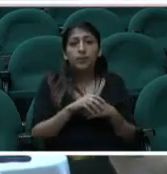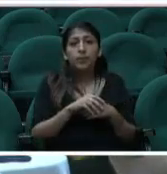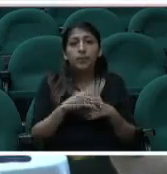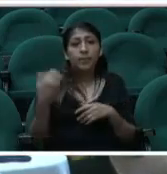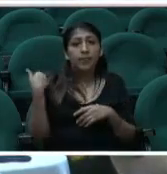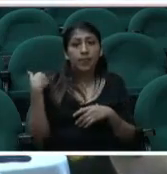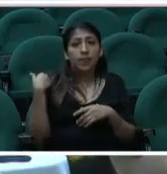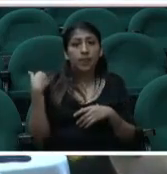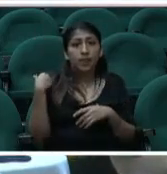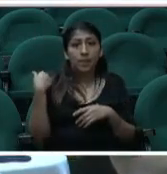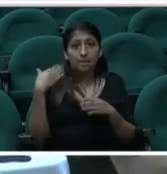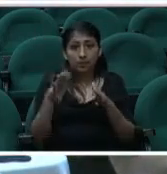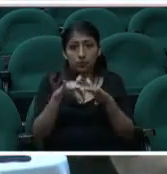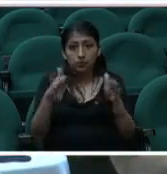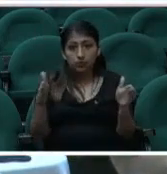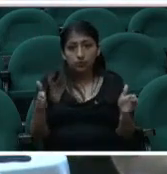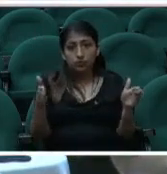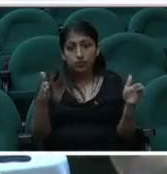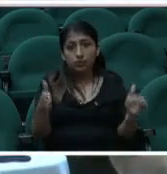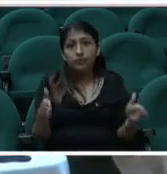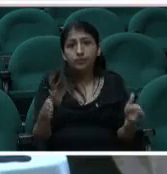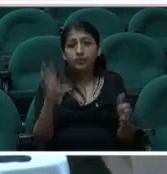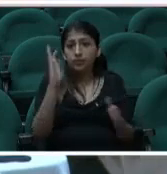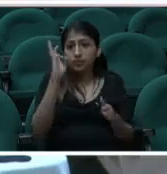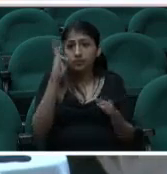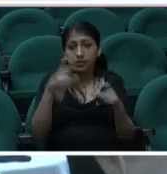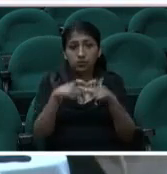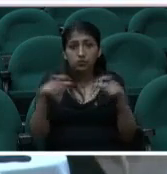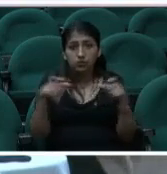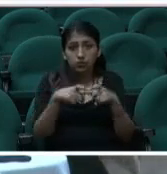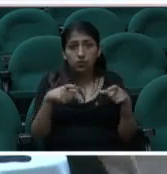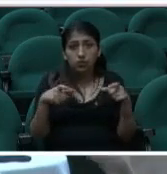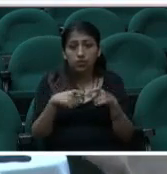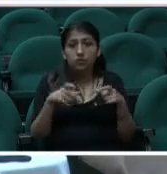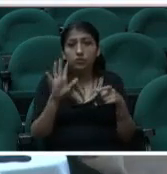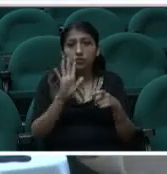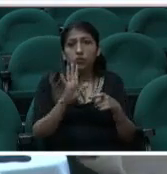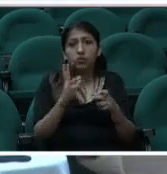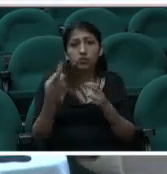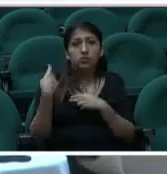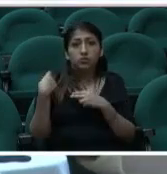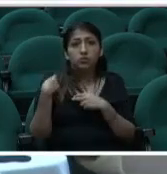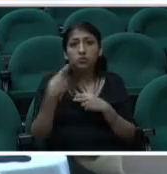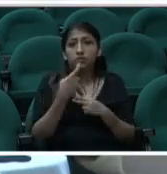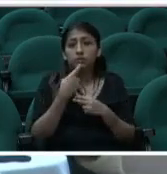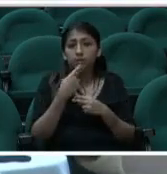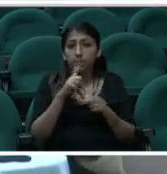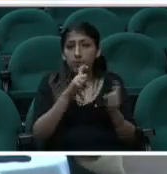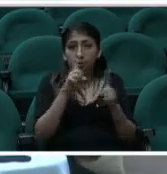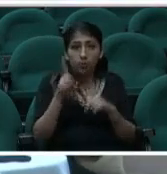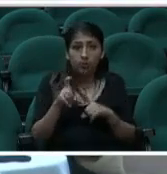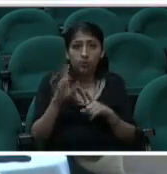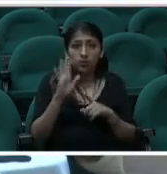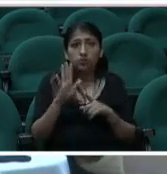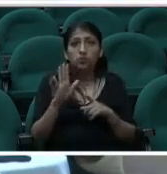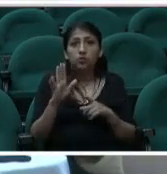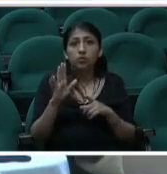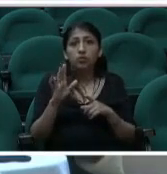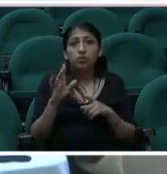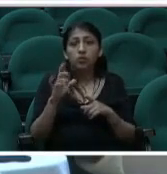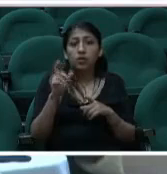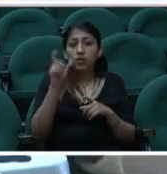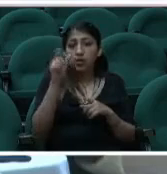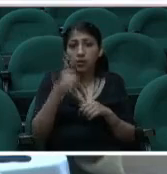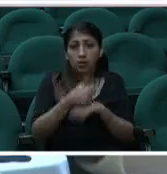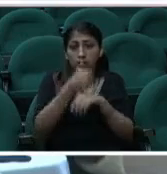tenemos en una bandejita unas 16 sobres con las respectivas preguntas el candidato en este preciso